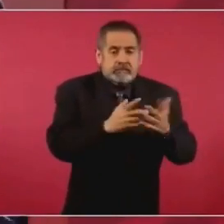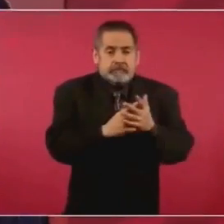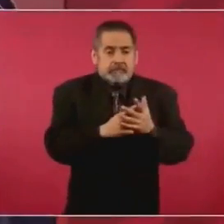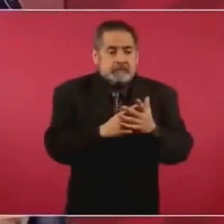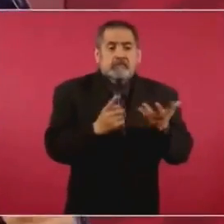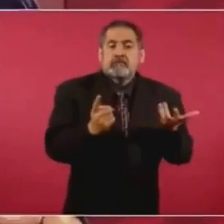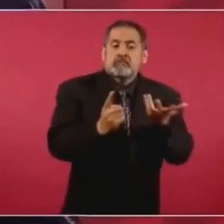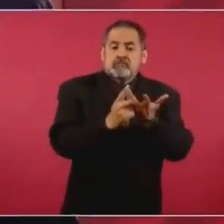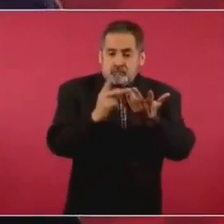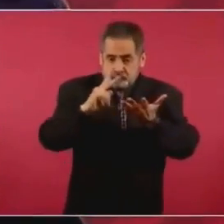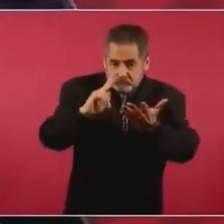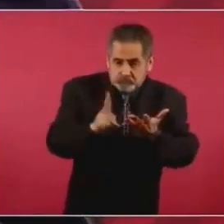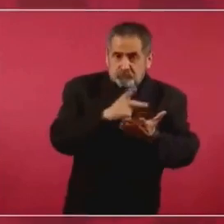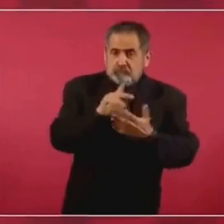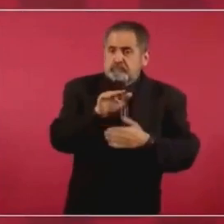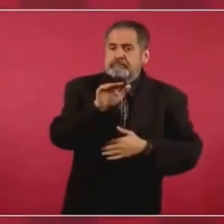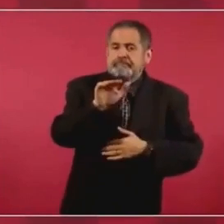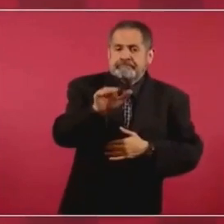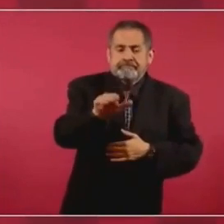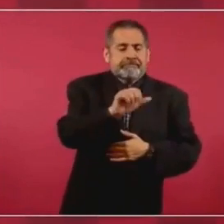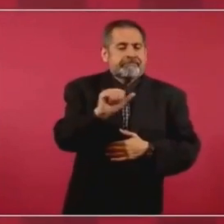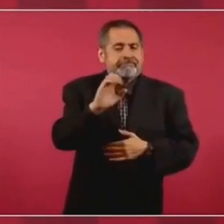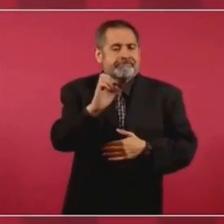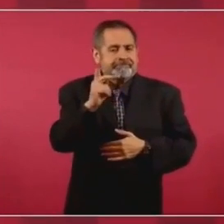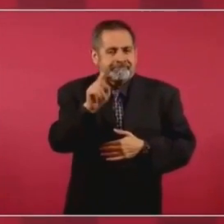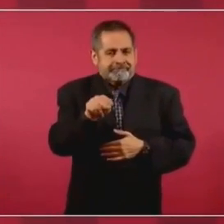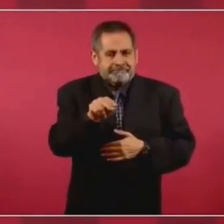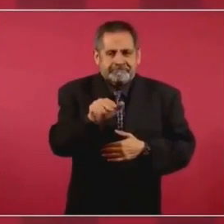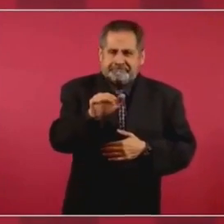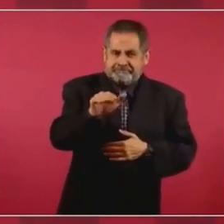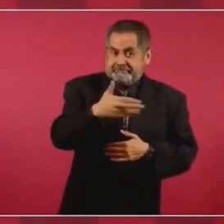fueron a decirle que